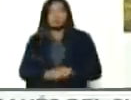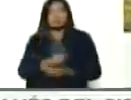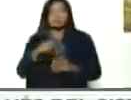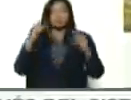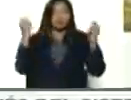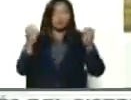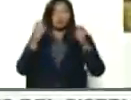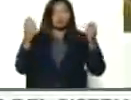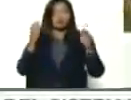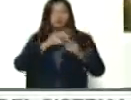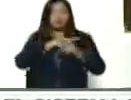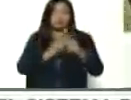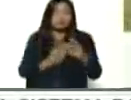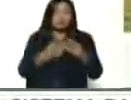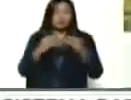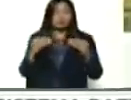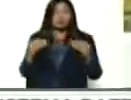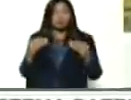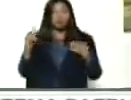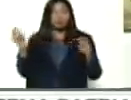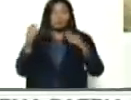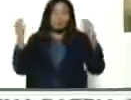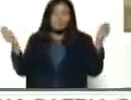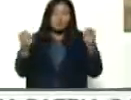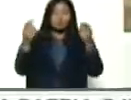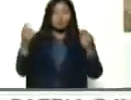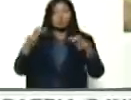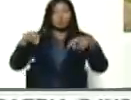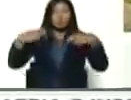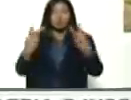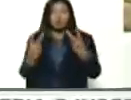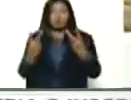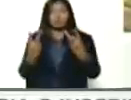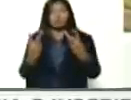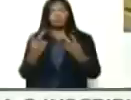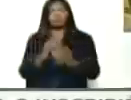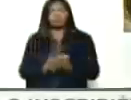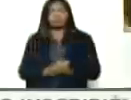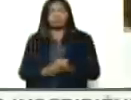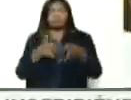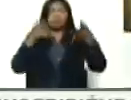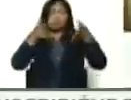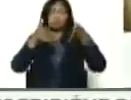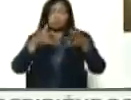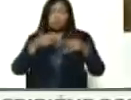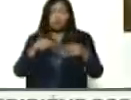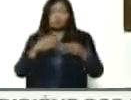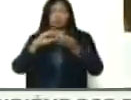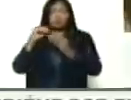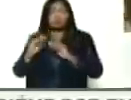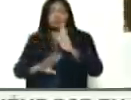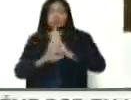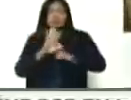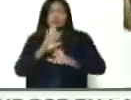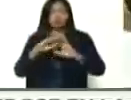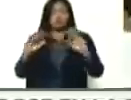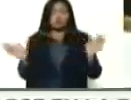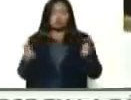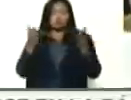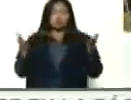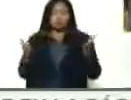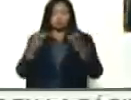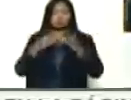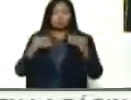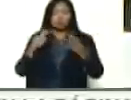jornada de fortalecimiento de relanzamiento de correcciones y de avance vamos a impulsar todo lo que tiene que ser